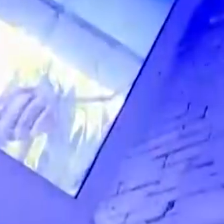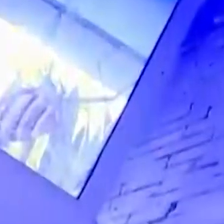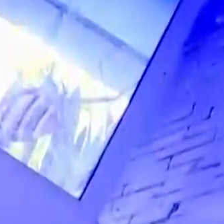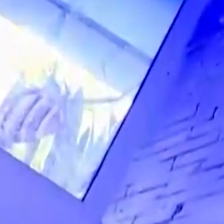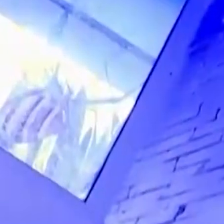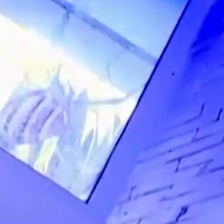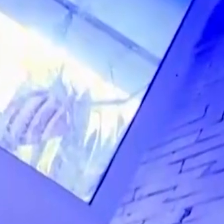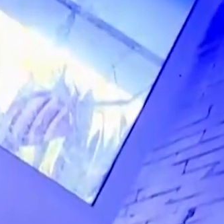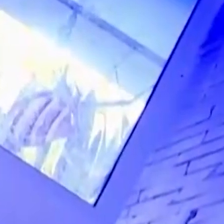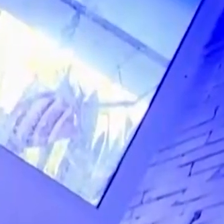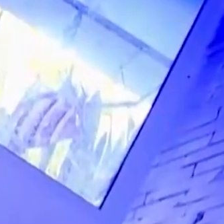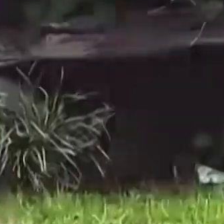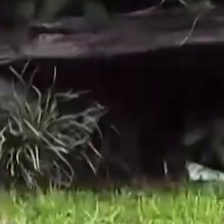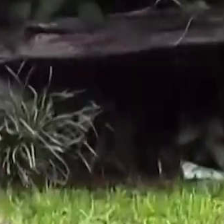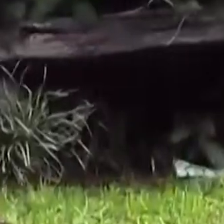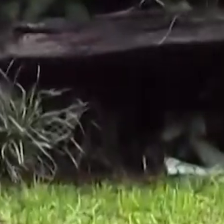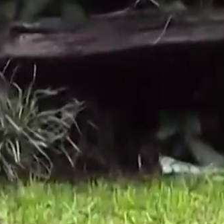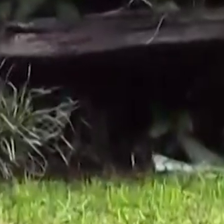meditación,